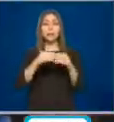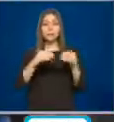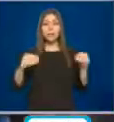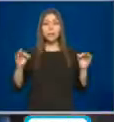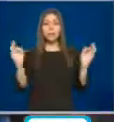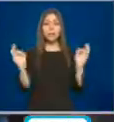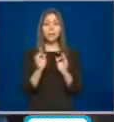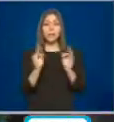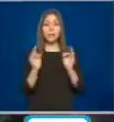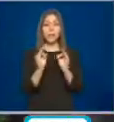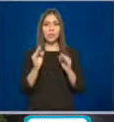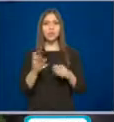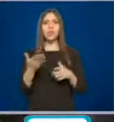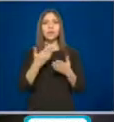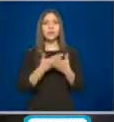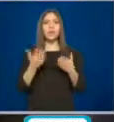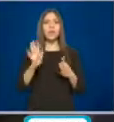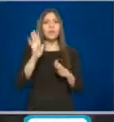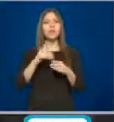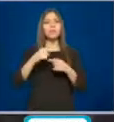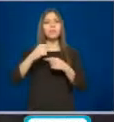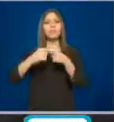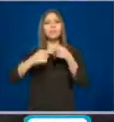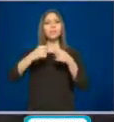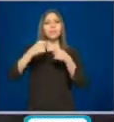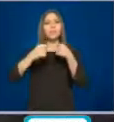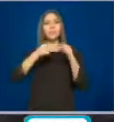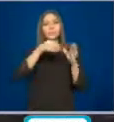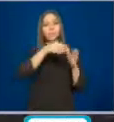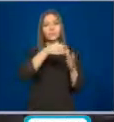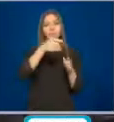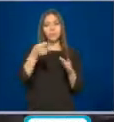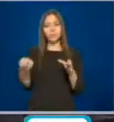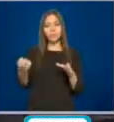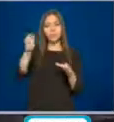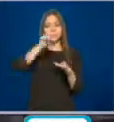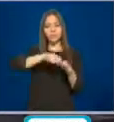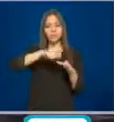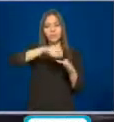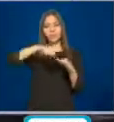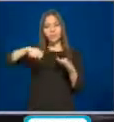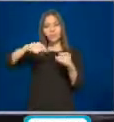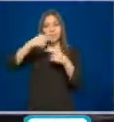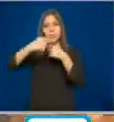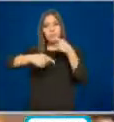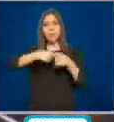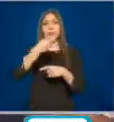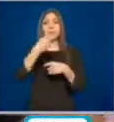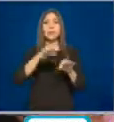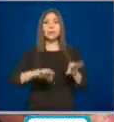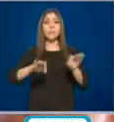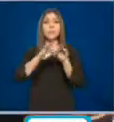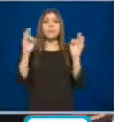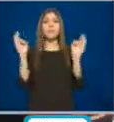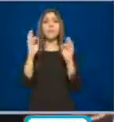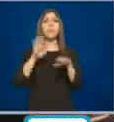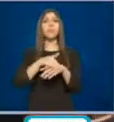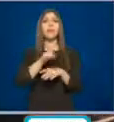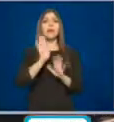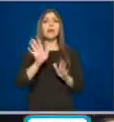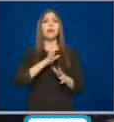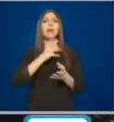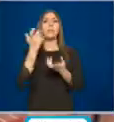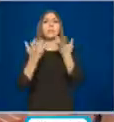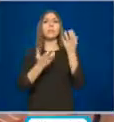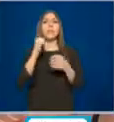a hacer una especie de rollitos. Qué rico. Es importante que esté frío porque ya le dimos una cocción a la selga. Y si está